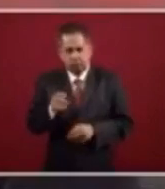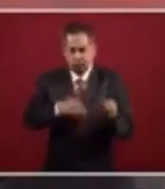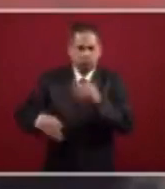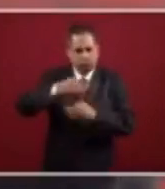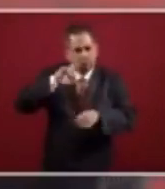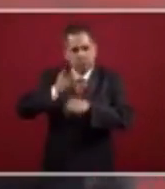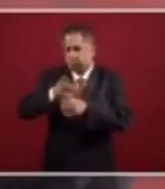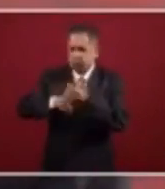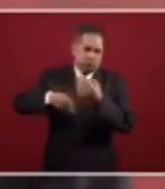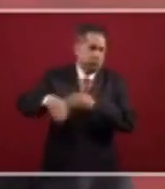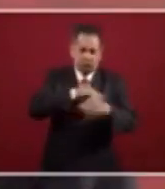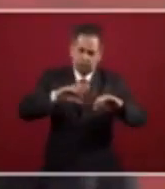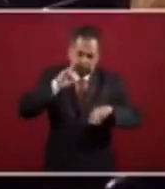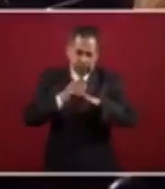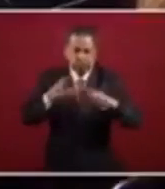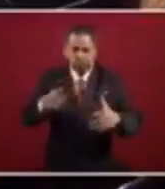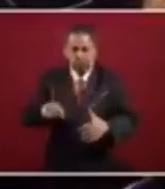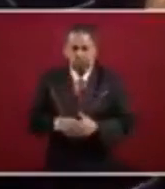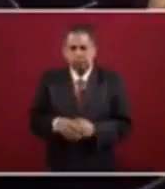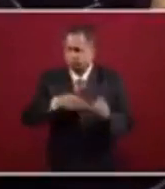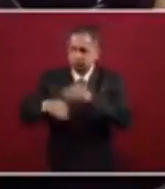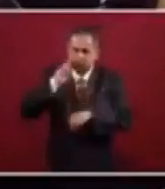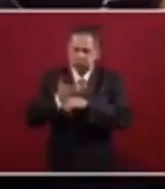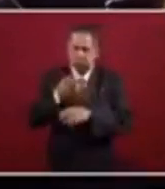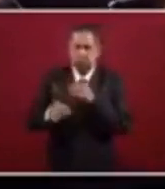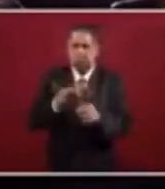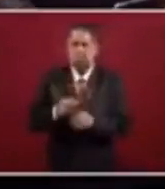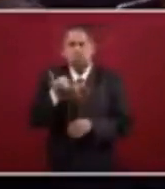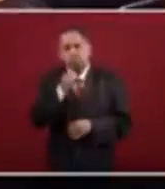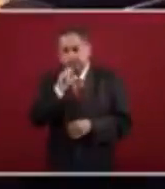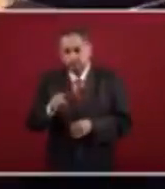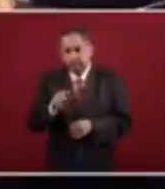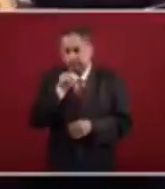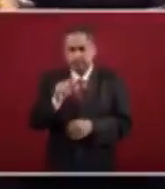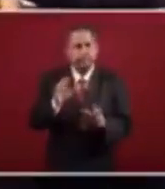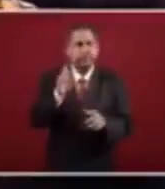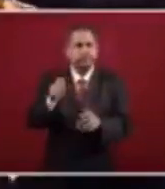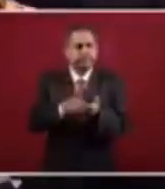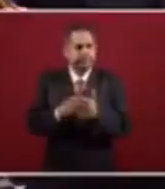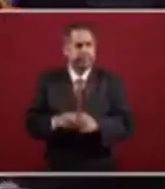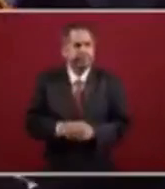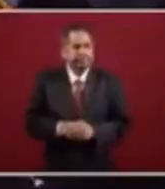una responsabilidad en esto, todos tenemos una responsabilidad. Y nada de que